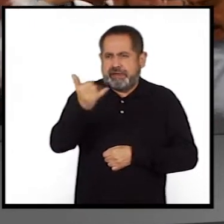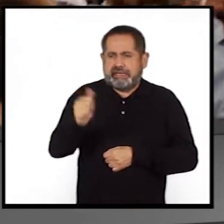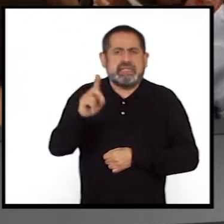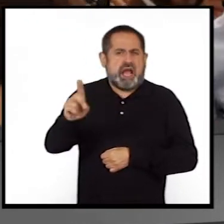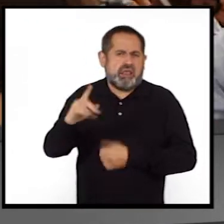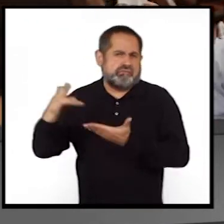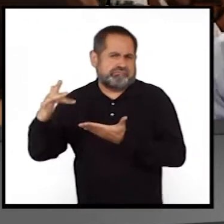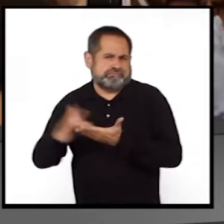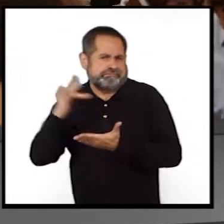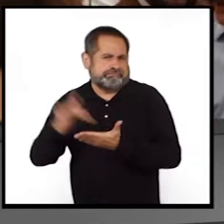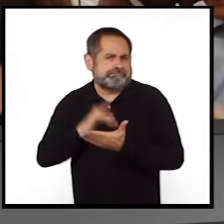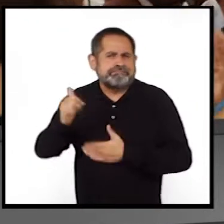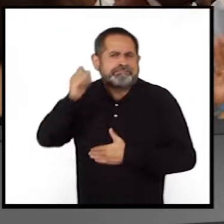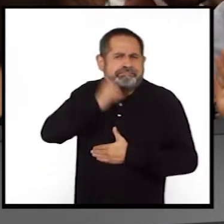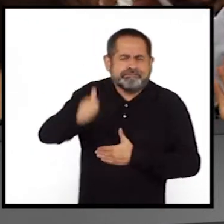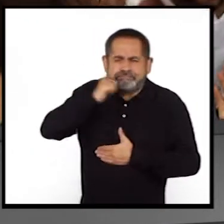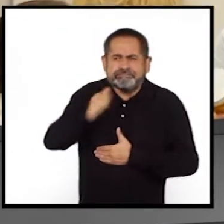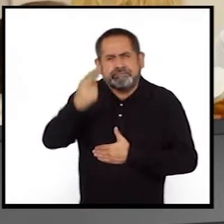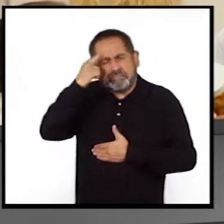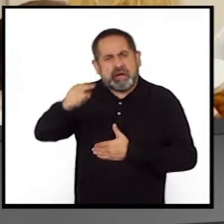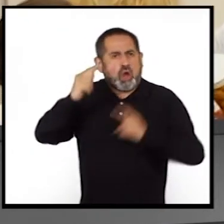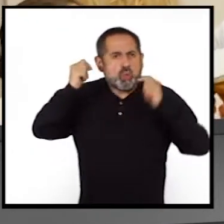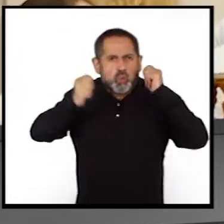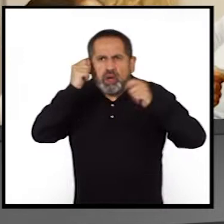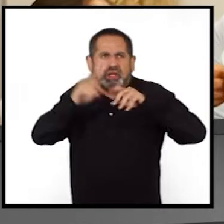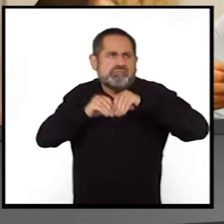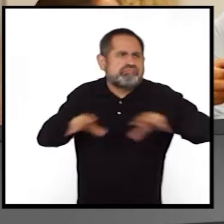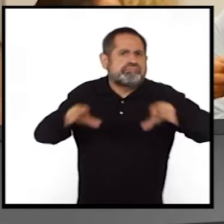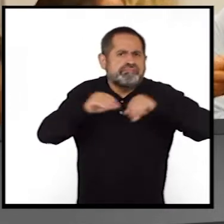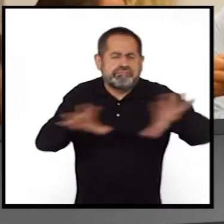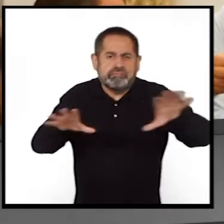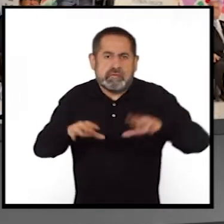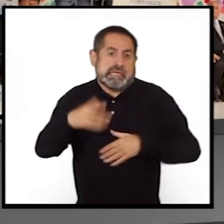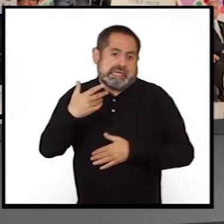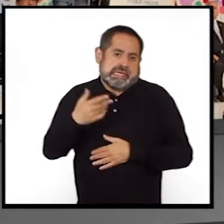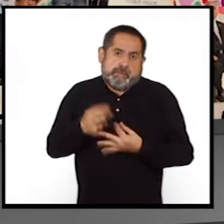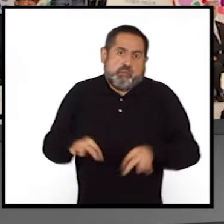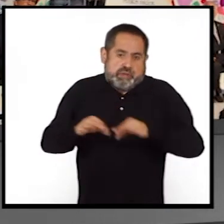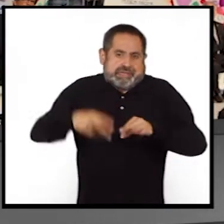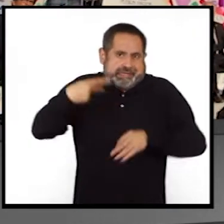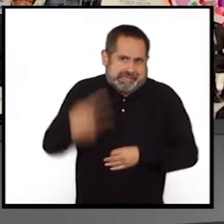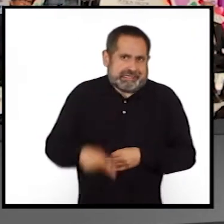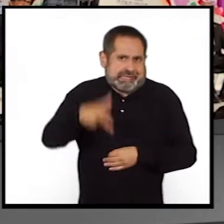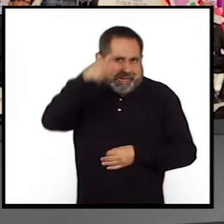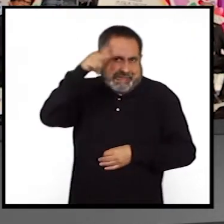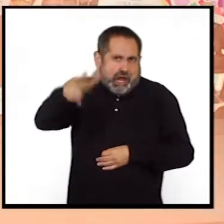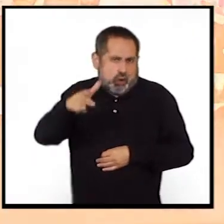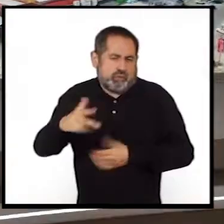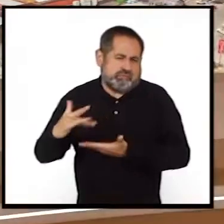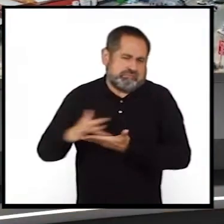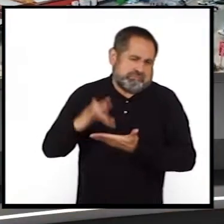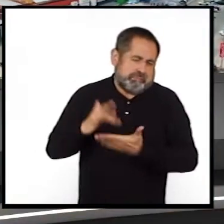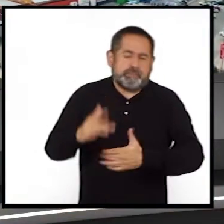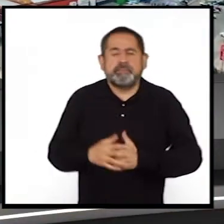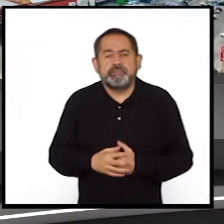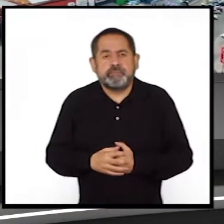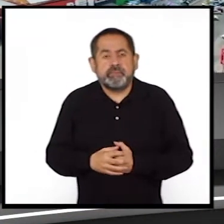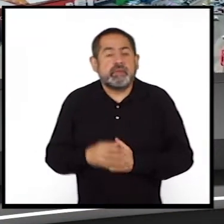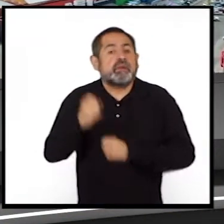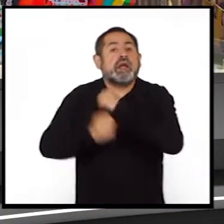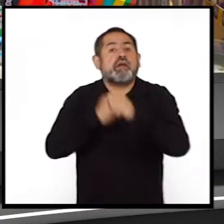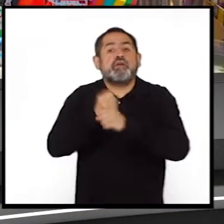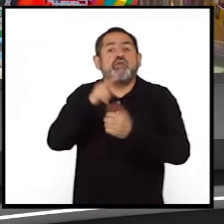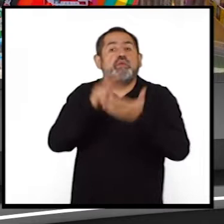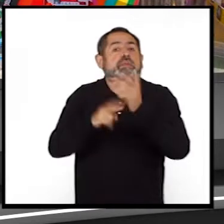el apoyo y respaldo que siempre ha brindado al sector turístico mexicano y al sector turístico hidalguense. La edición del